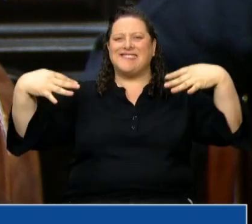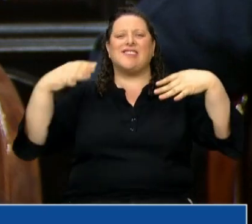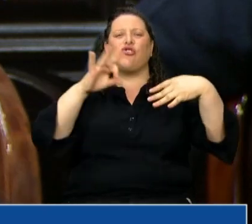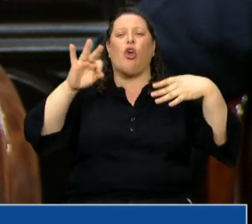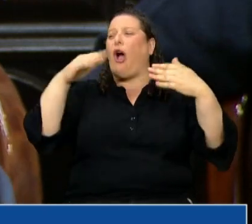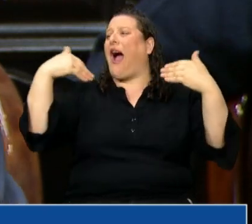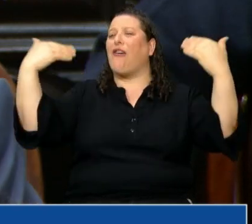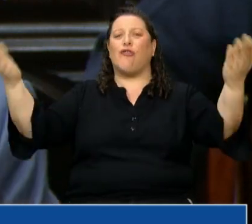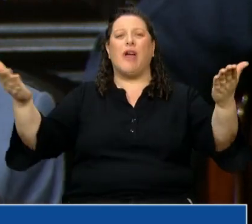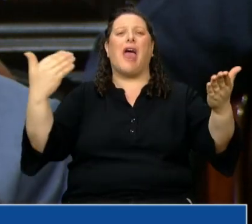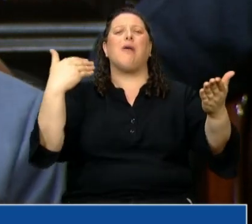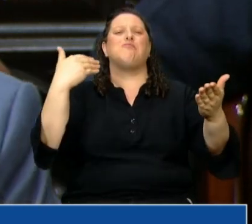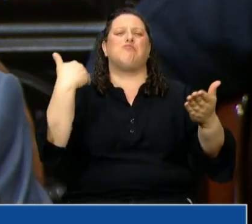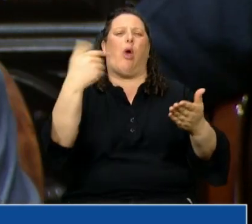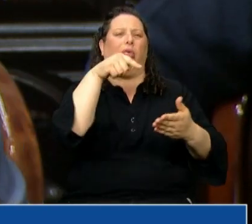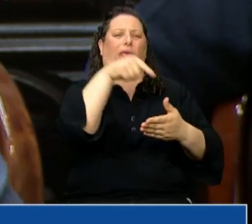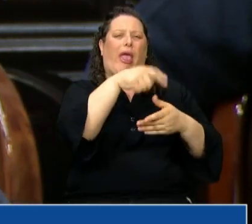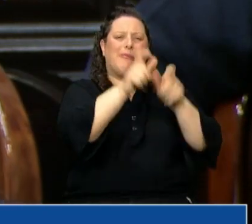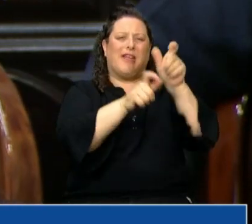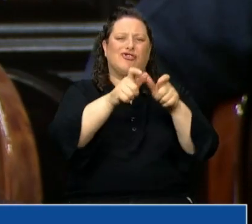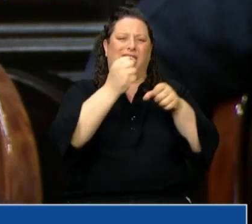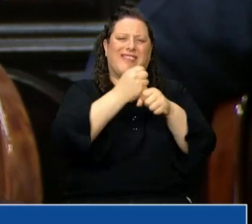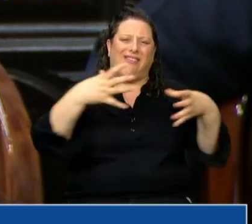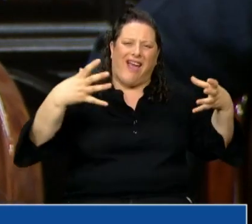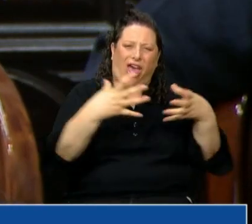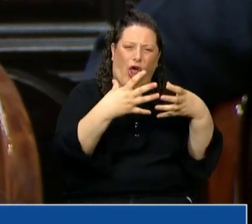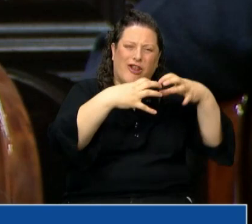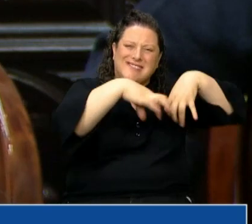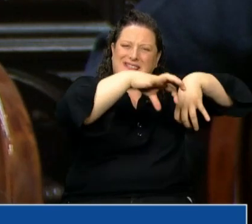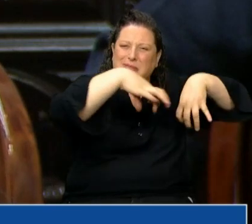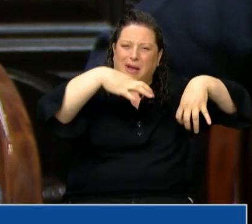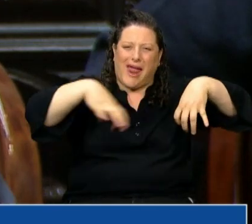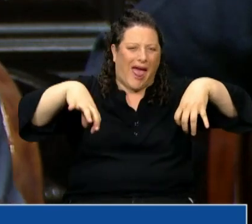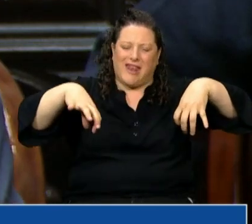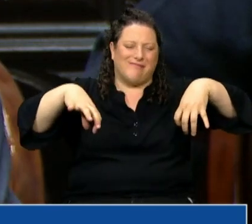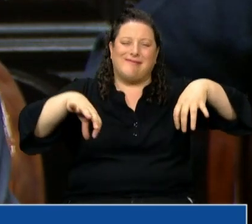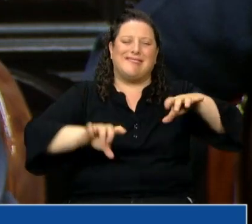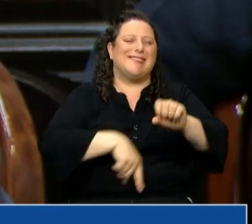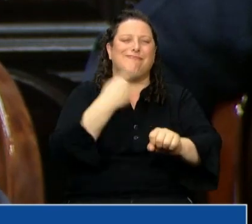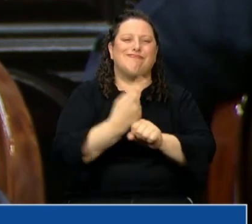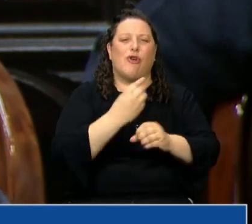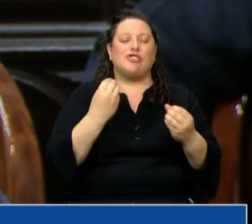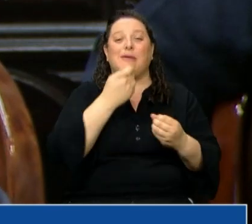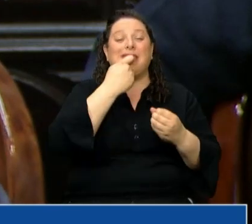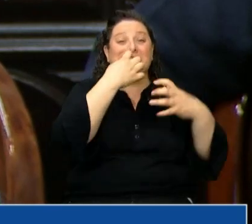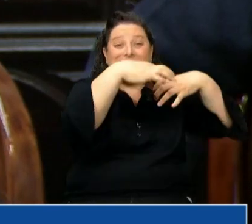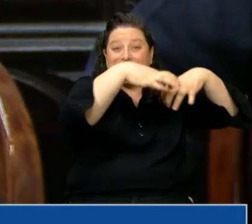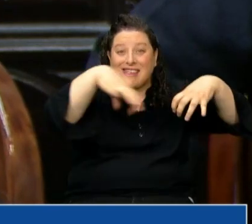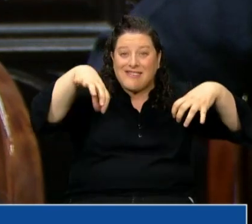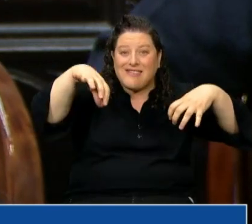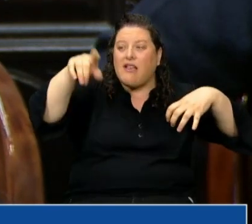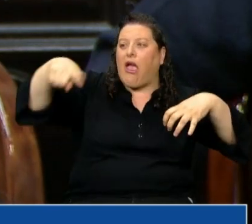afuera podrá dividir a la clase obrera, porque sabemos que si nos dividen, del otro lado vienen ellos,